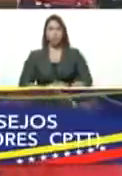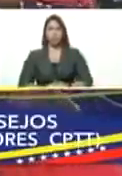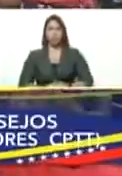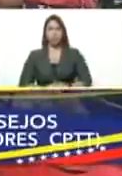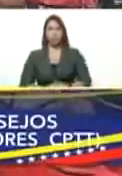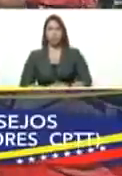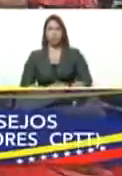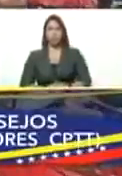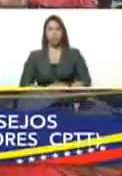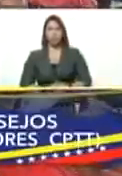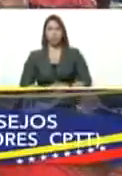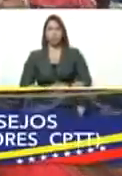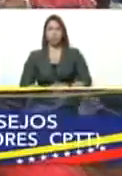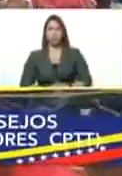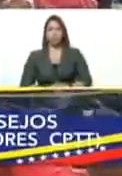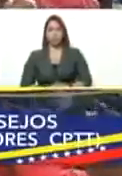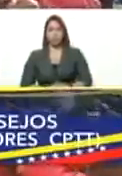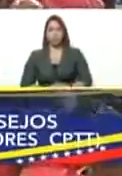Por eso es que,